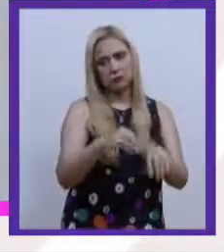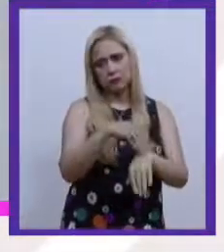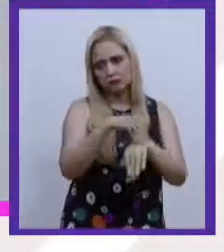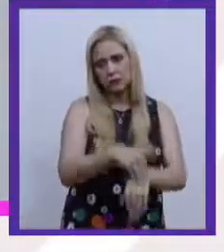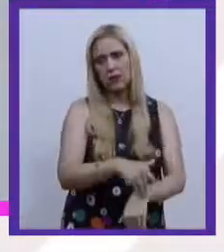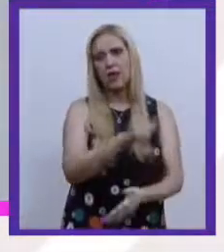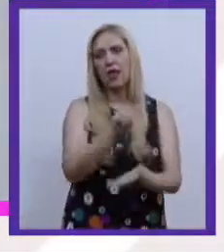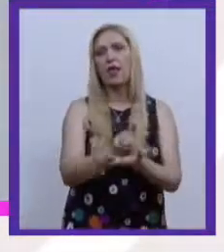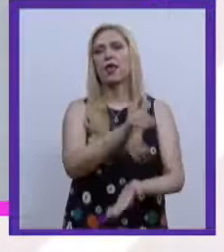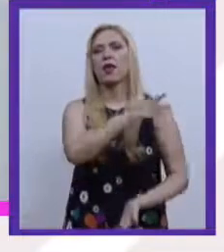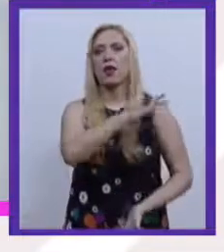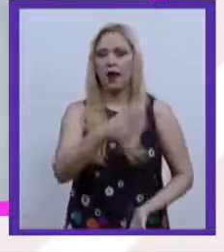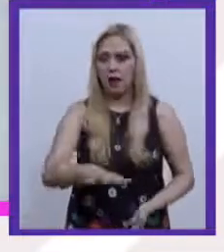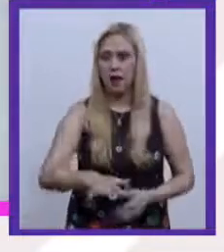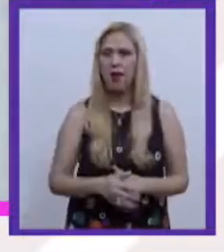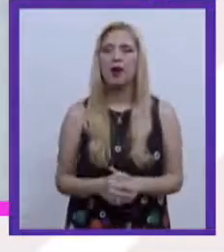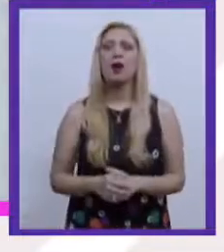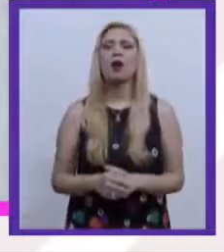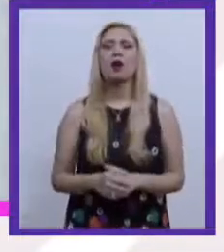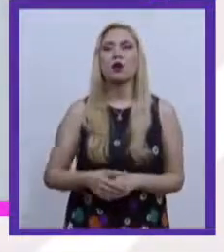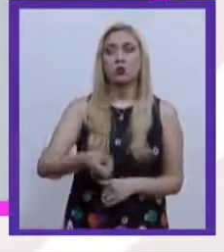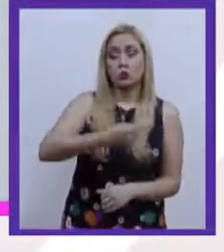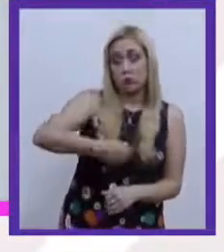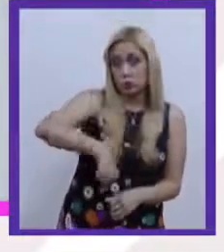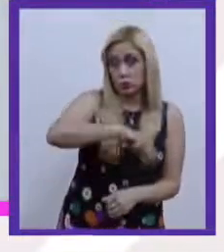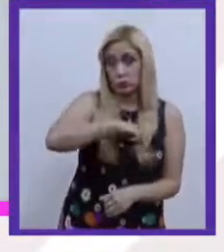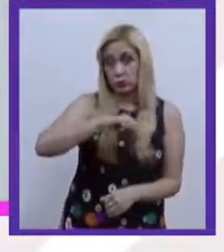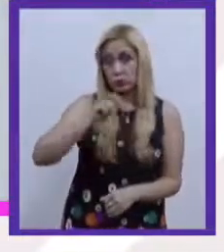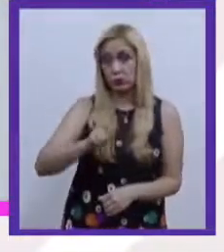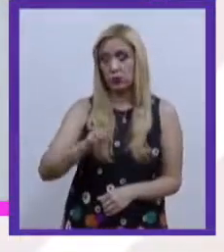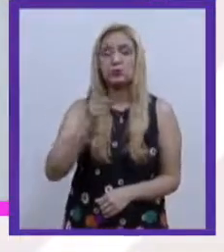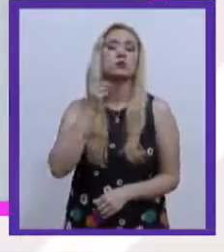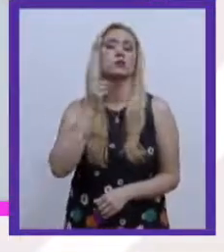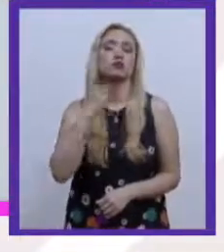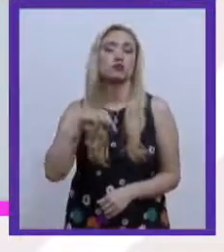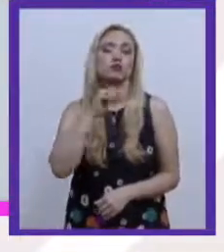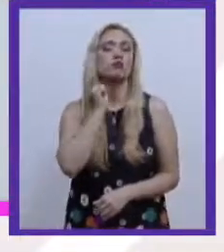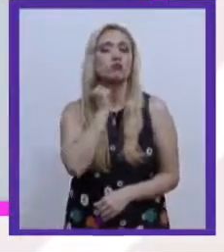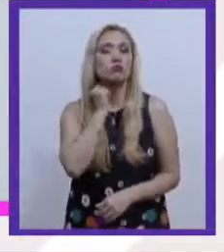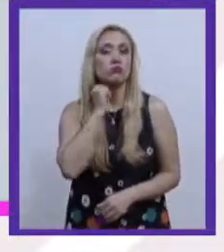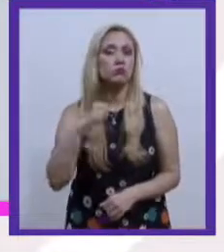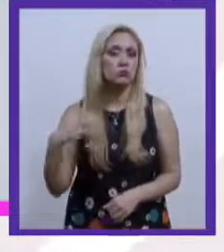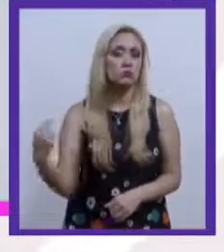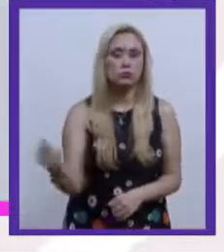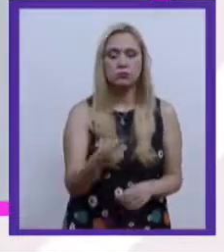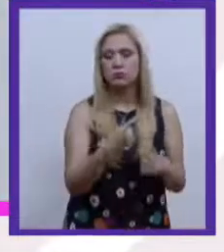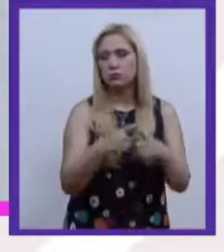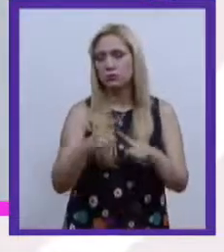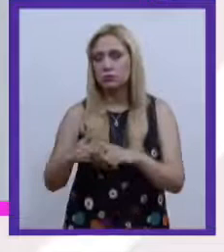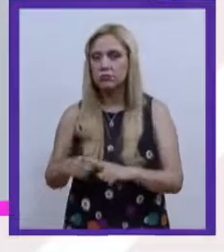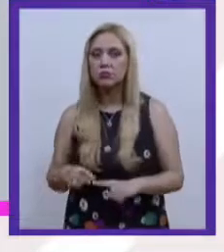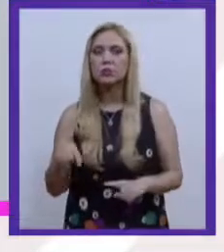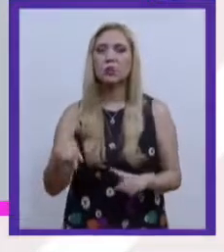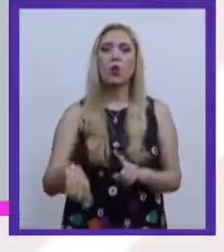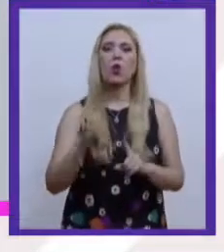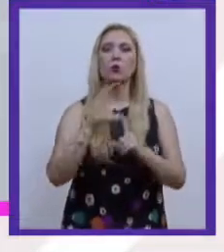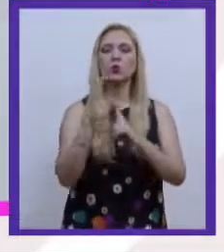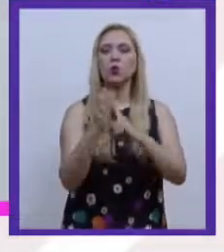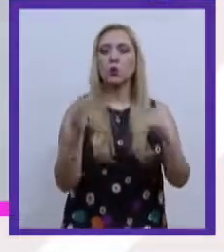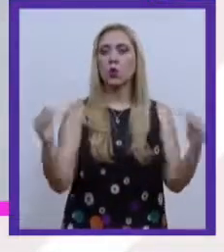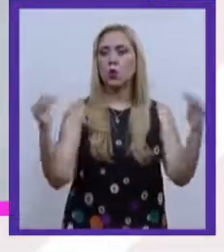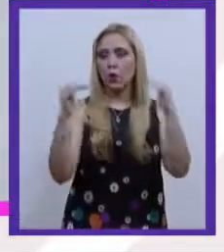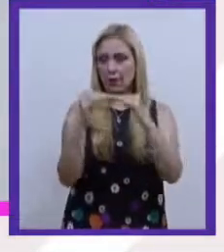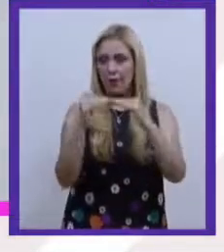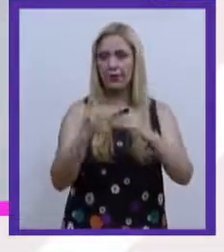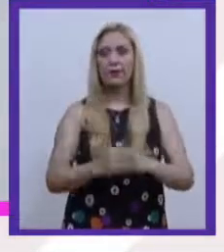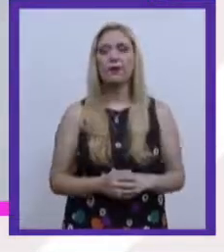ley general. Entonces, nosotras y todas las legisladoras de la Comisión de Igualdad y